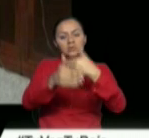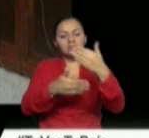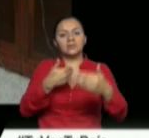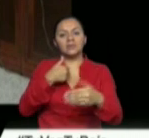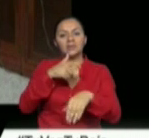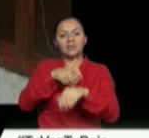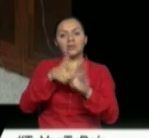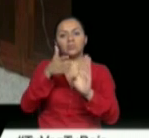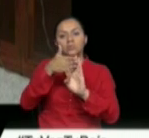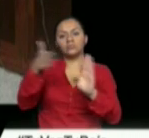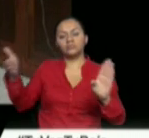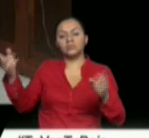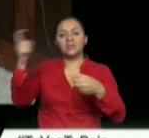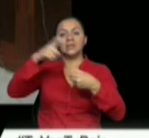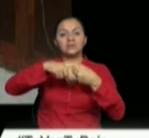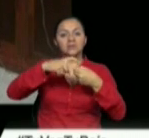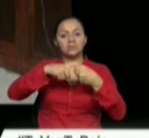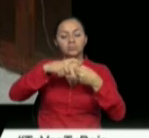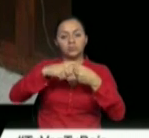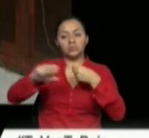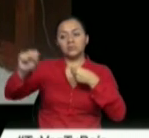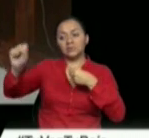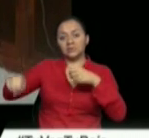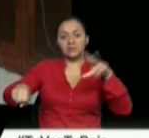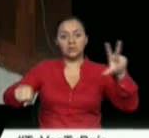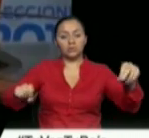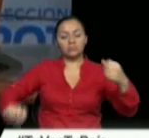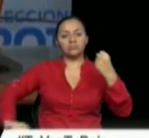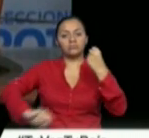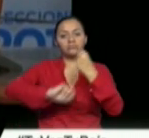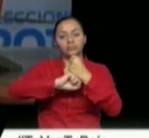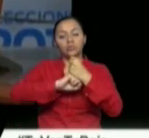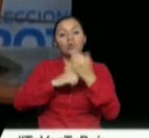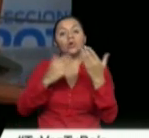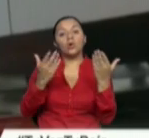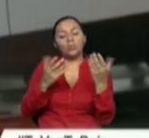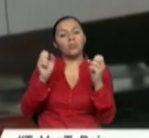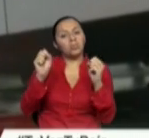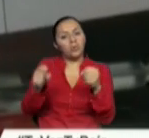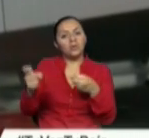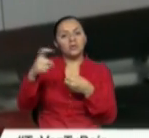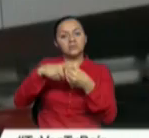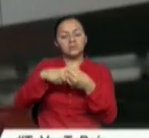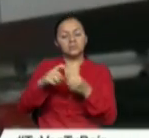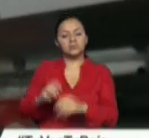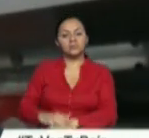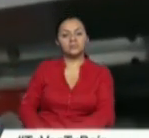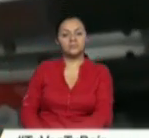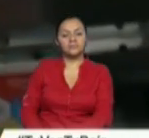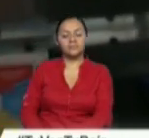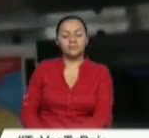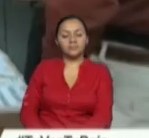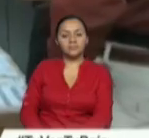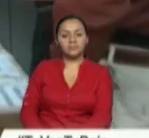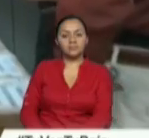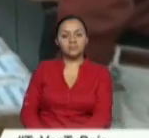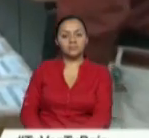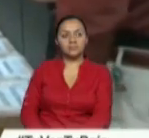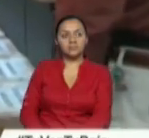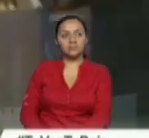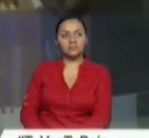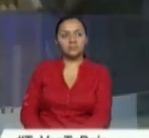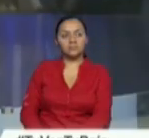un periodo de inscripciones de organizaciones políticas y sociales que deseen hacer campaña por el sí o el no Cristina Pavón